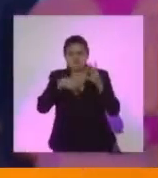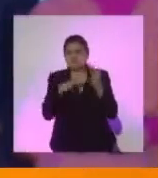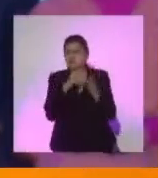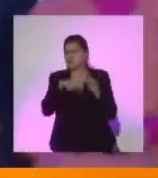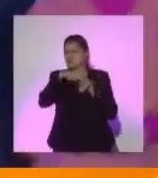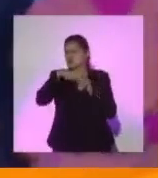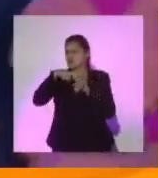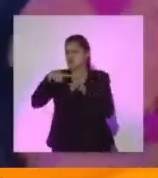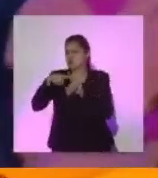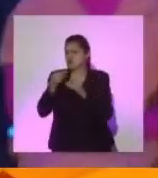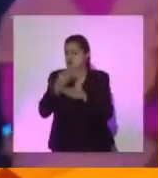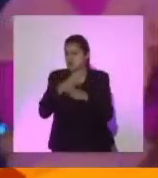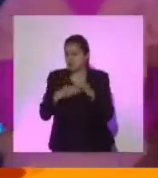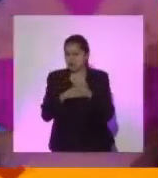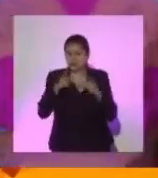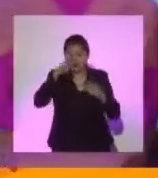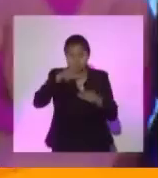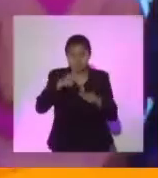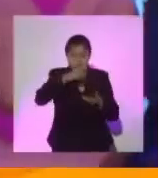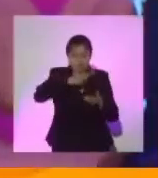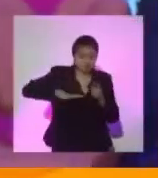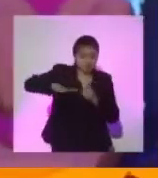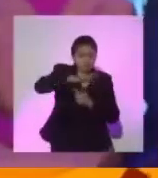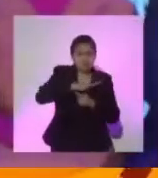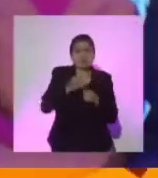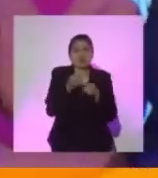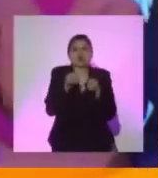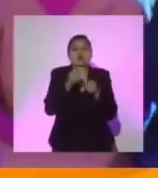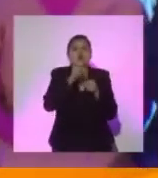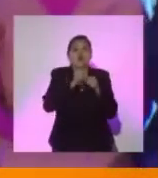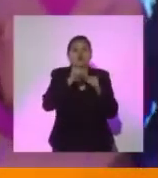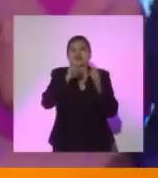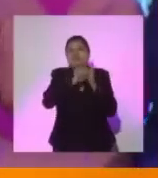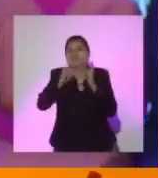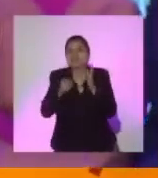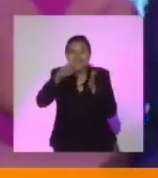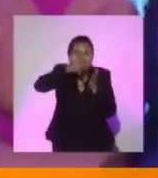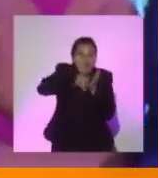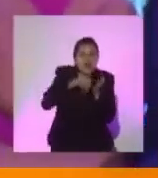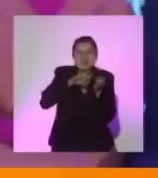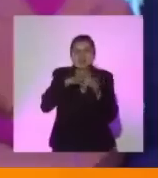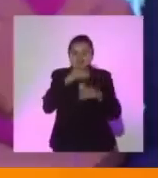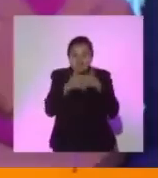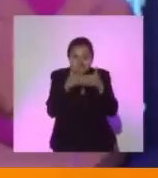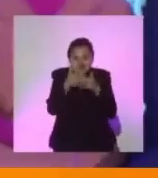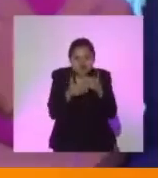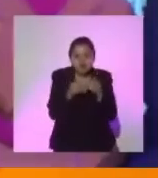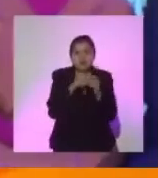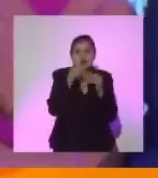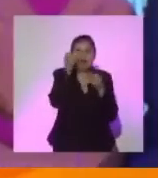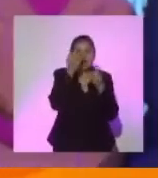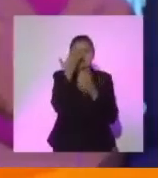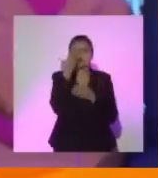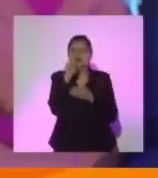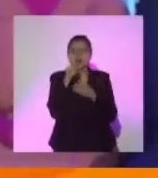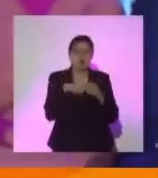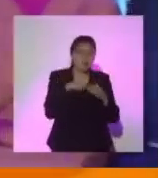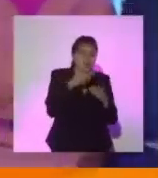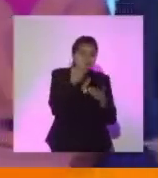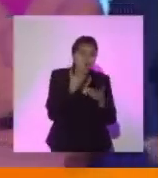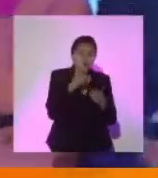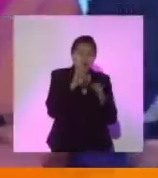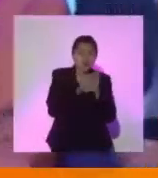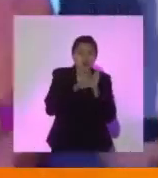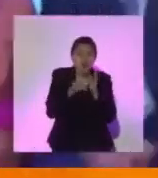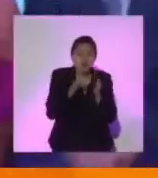editorial yus también ella funda en el 90 hoja casa editorial una empresa que dirigió hasta el 2002